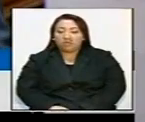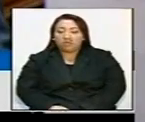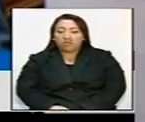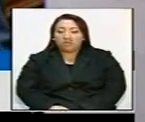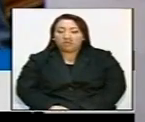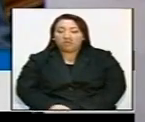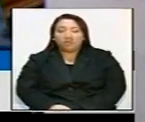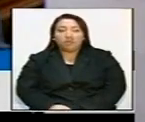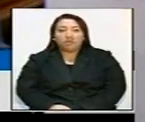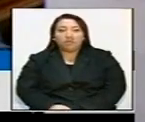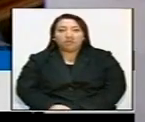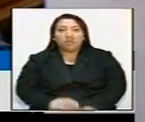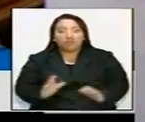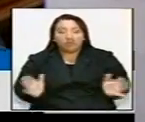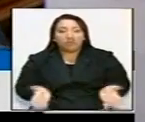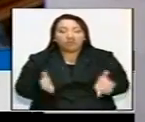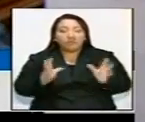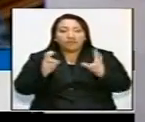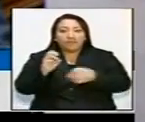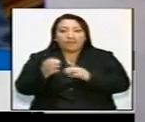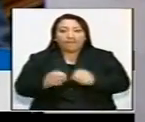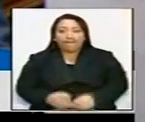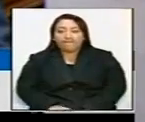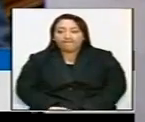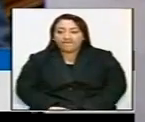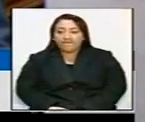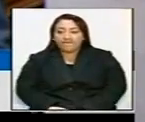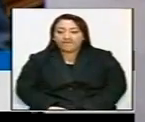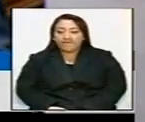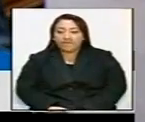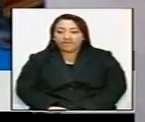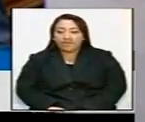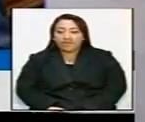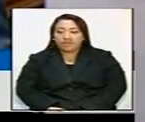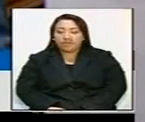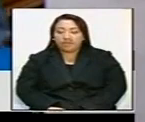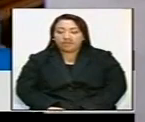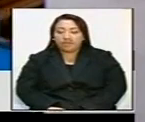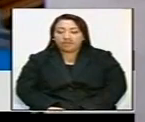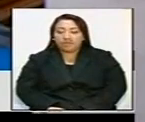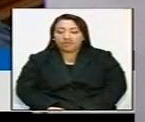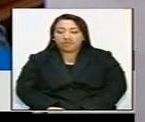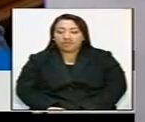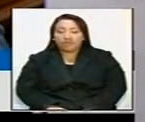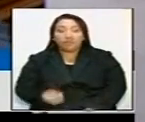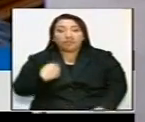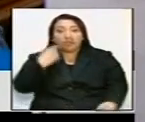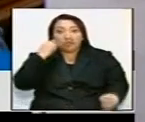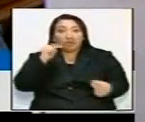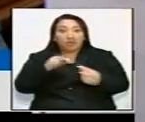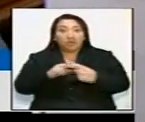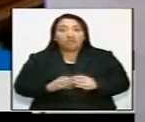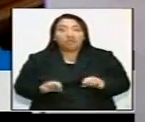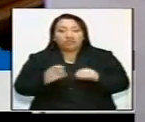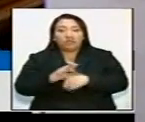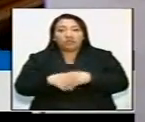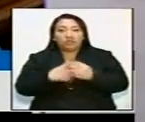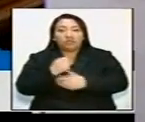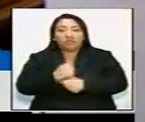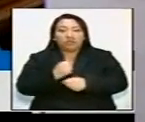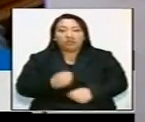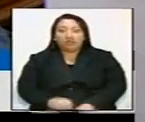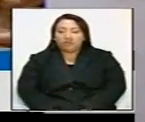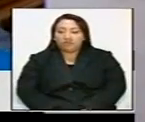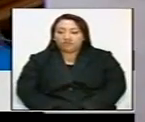impulsar medidas de política microeconómica que tengan como objetivo el impulso, el incremento de la